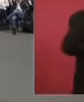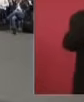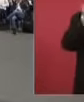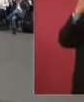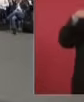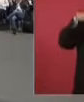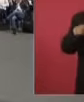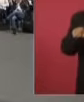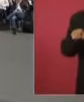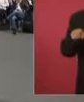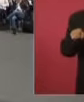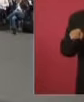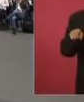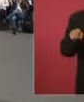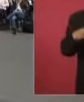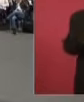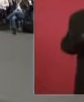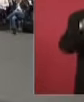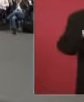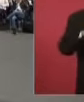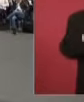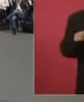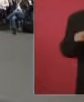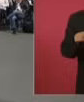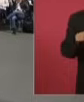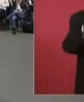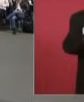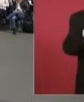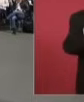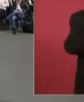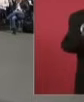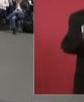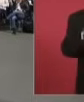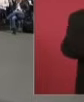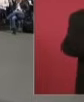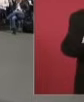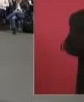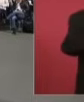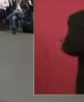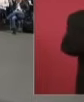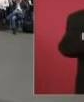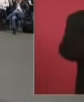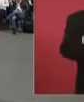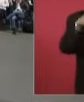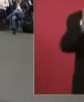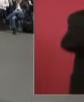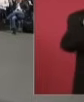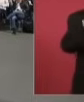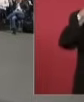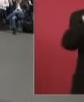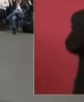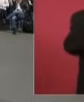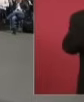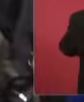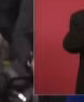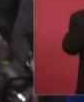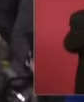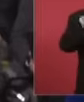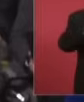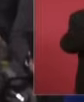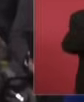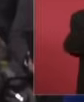Esto ya raya en lo ridículo. Amigos, ponen a un palero a preguntarle a Obrador